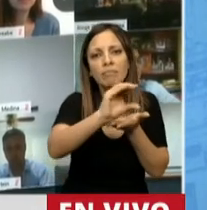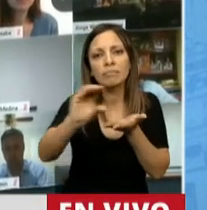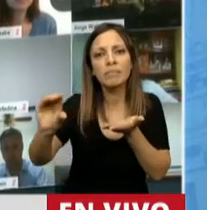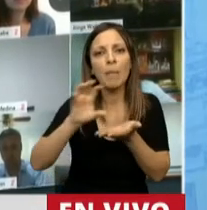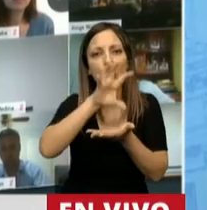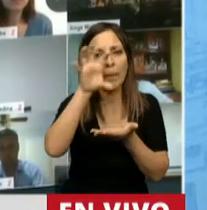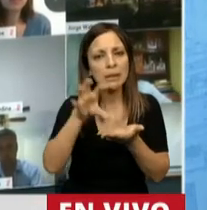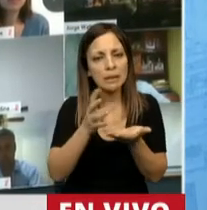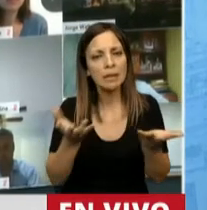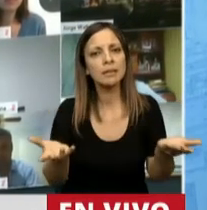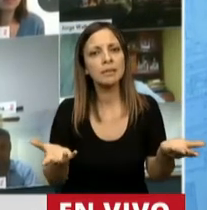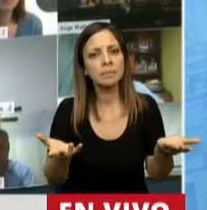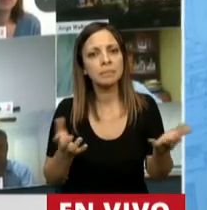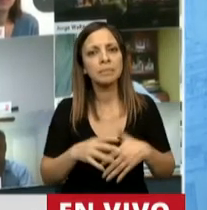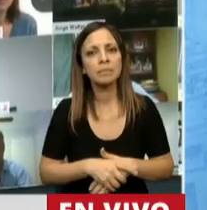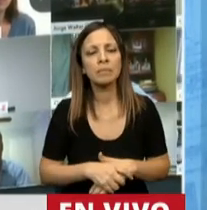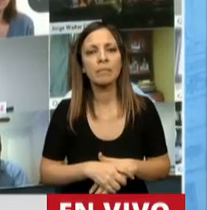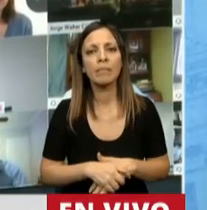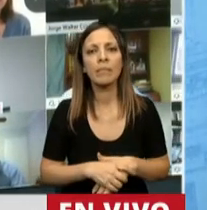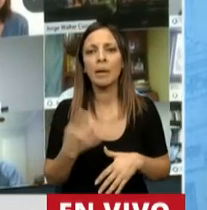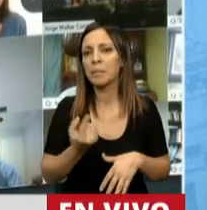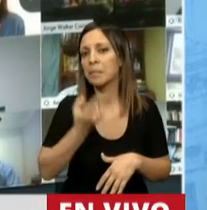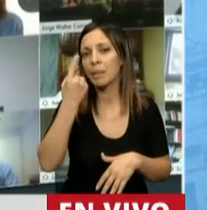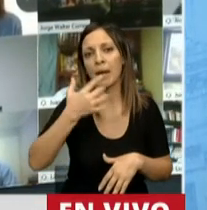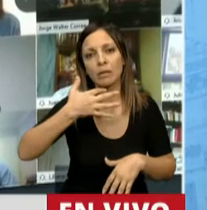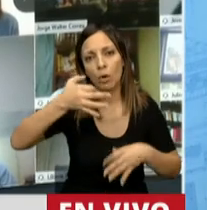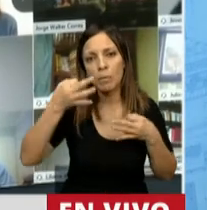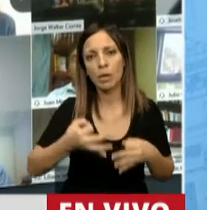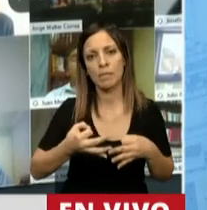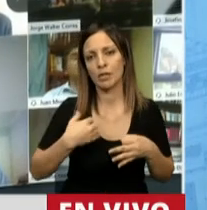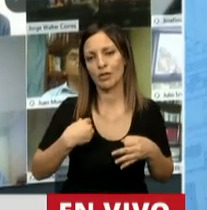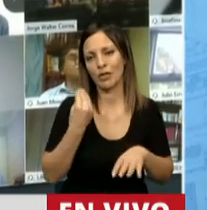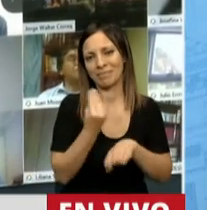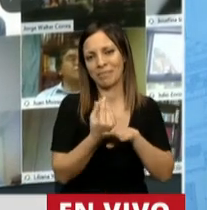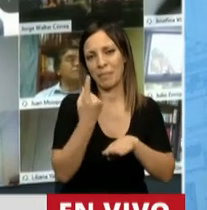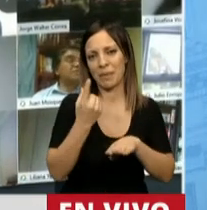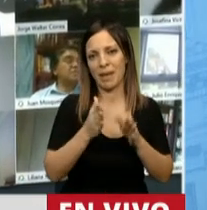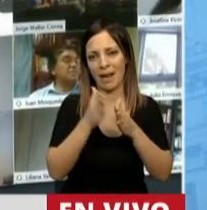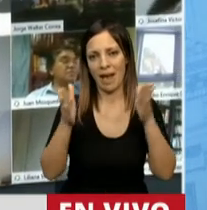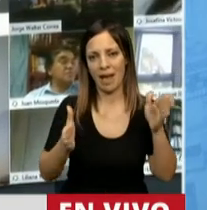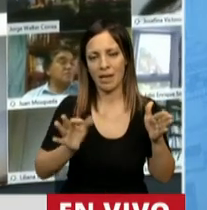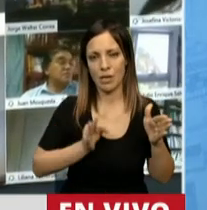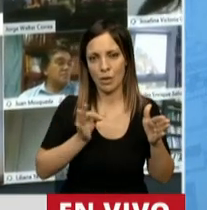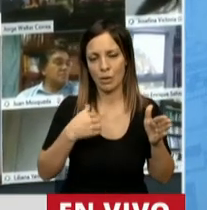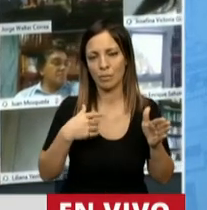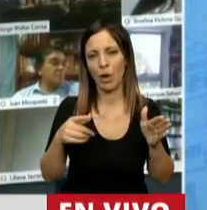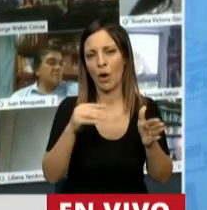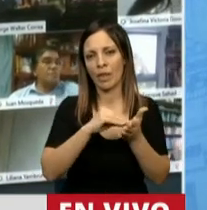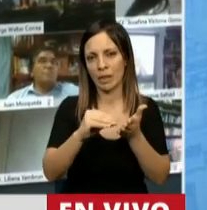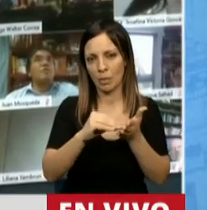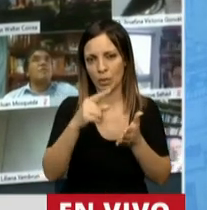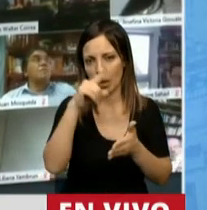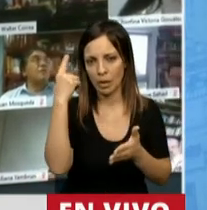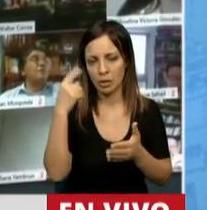nacional. Sin duda, del primer compromiso de mi primer año como legislador nacional, hemos adoptado